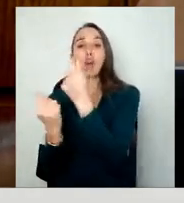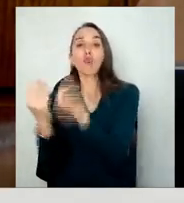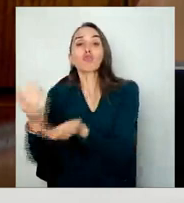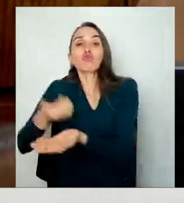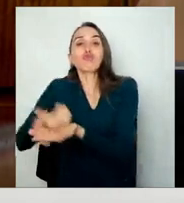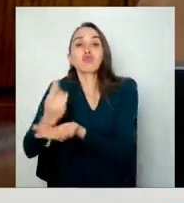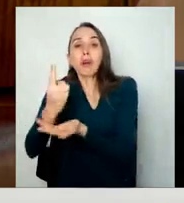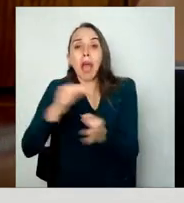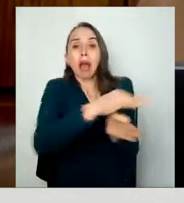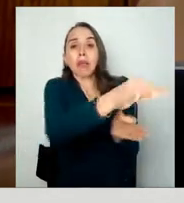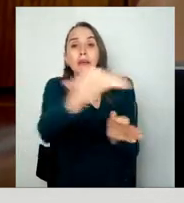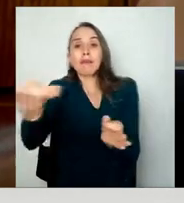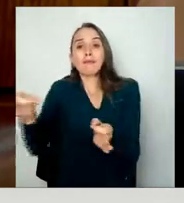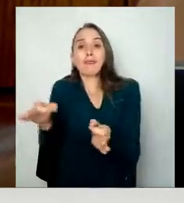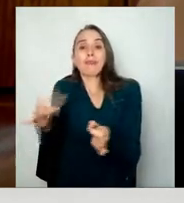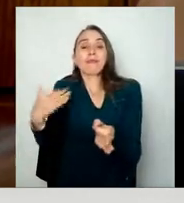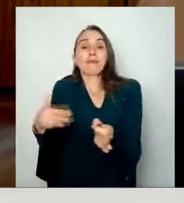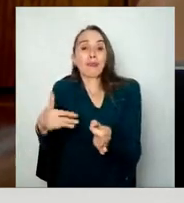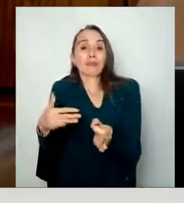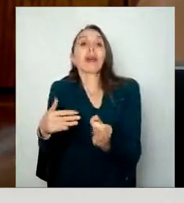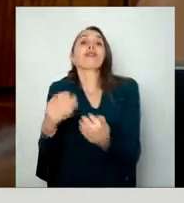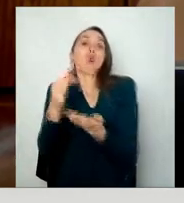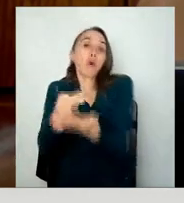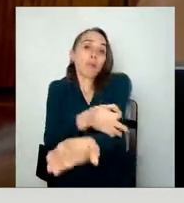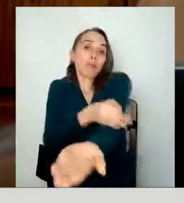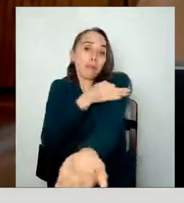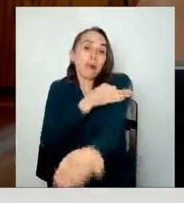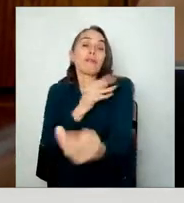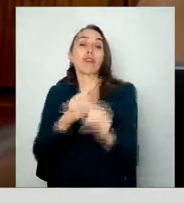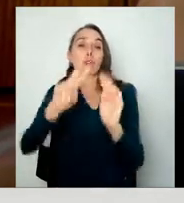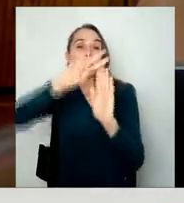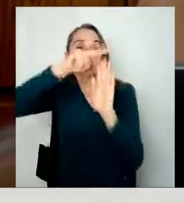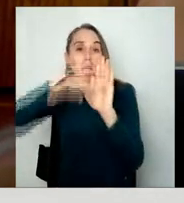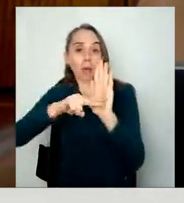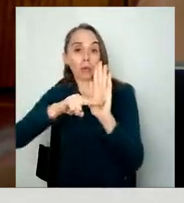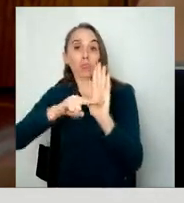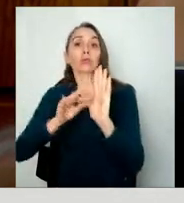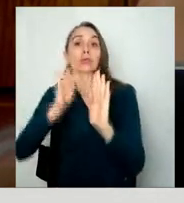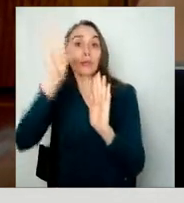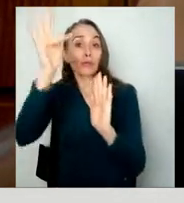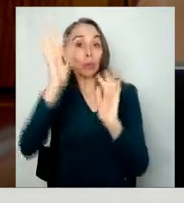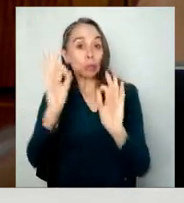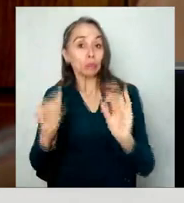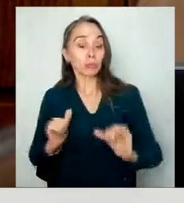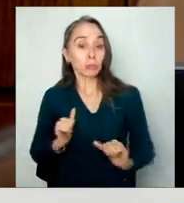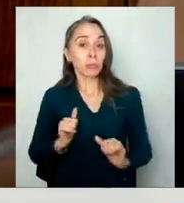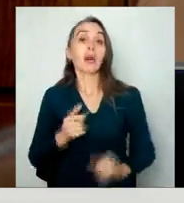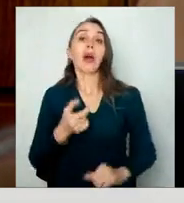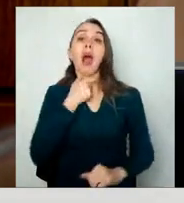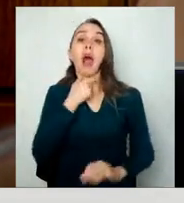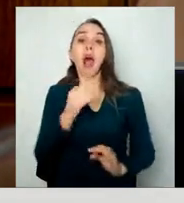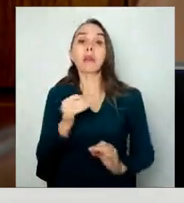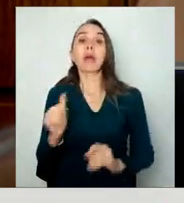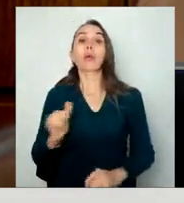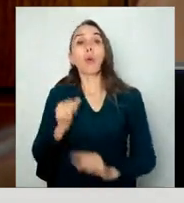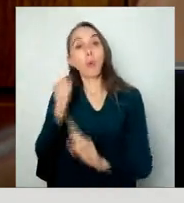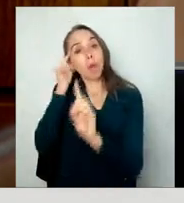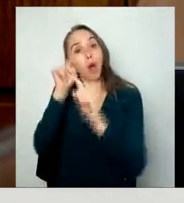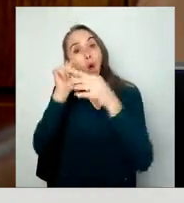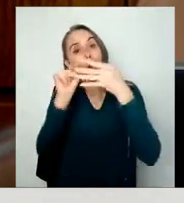crucial monitorear su implementación realizar ajustes según sea necesario y garantizar que cumpla con los objetivos previstos